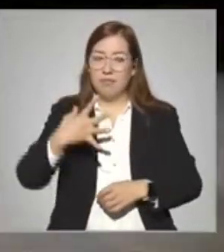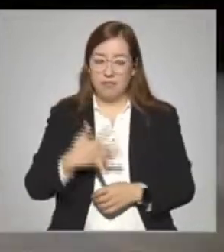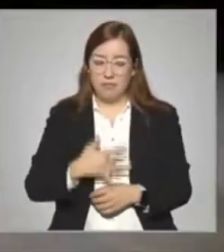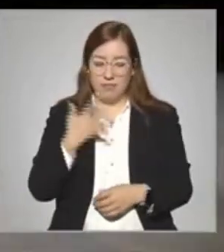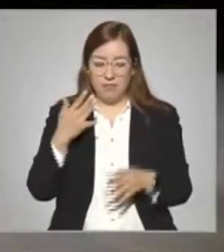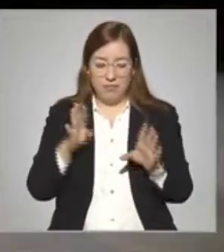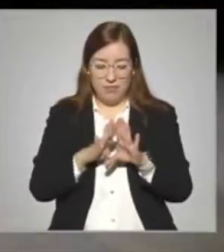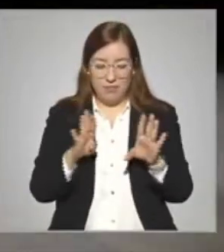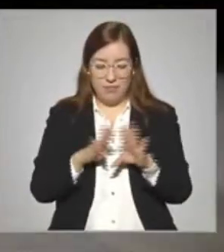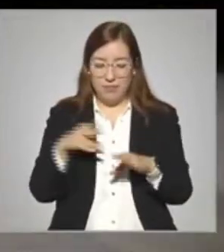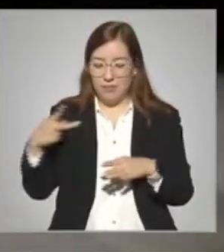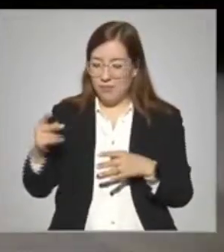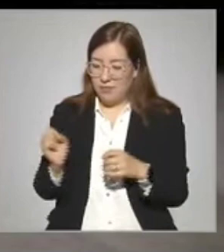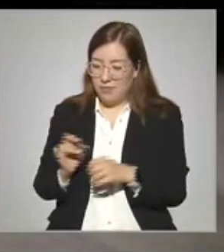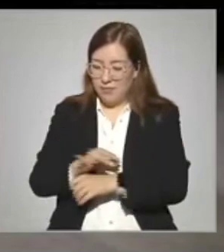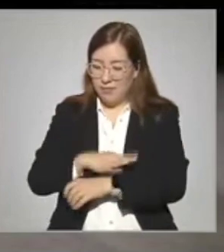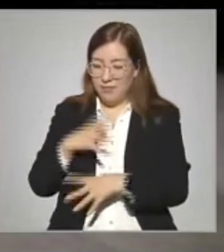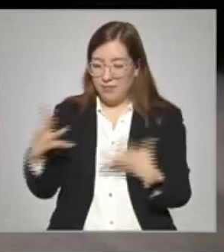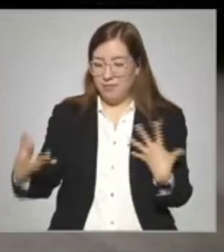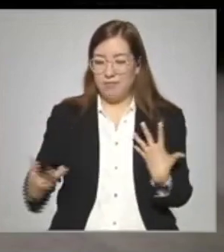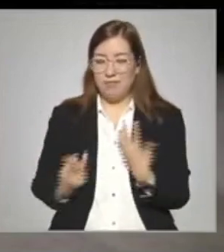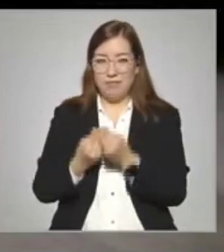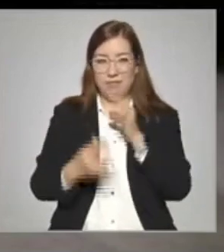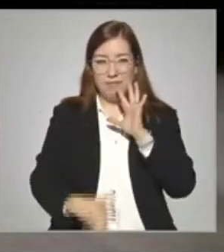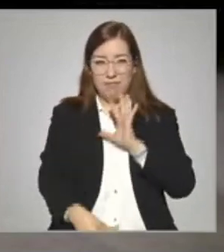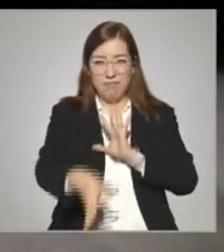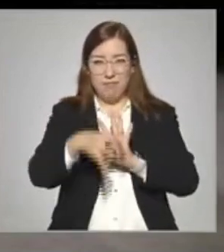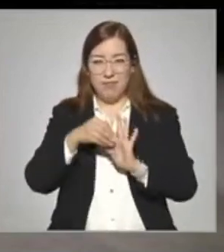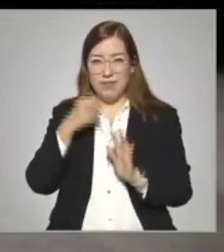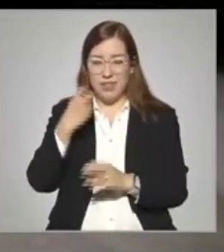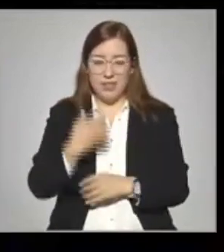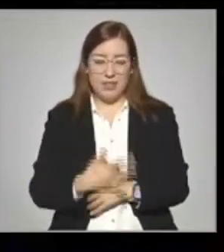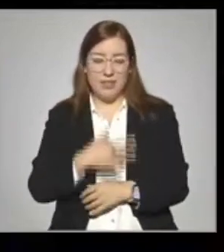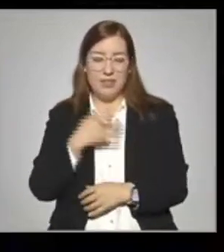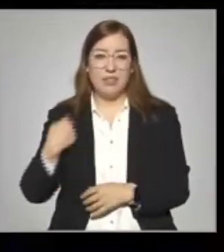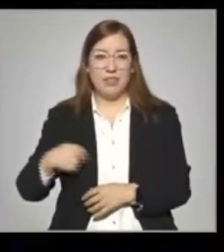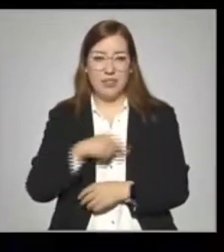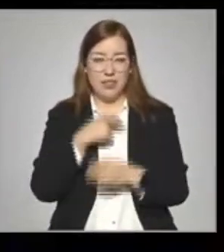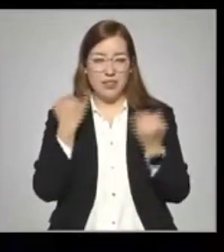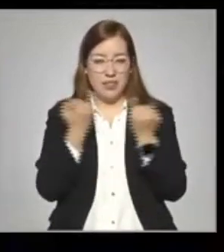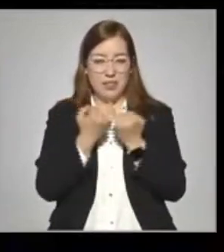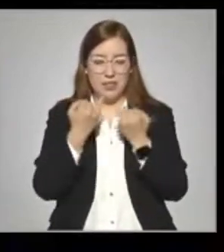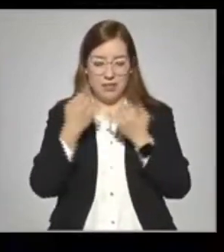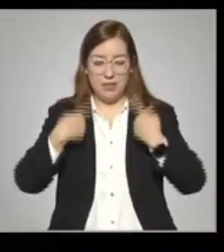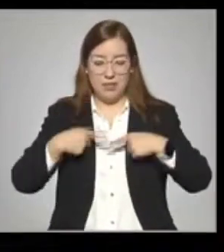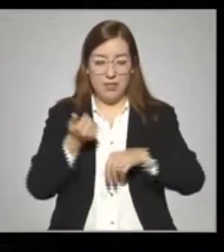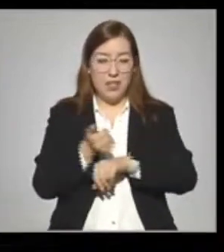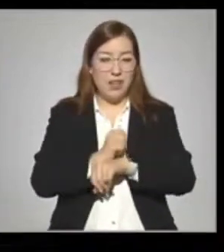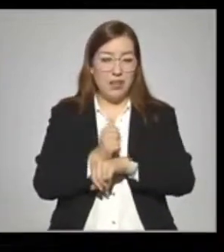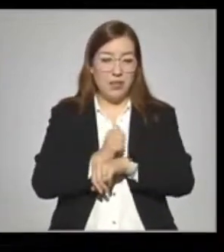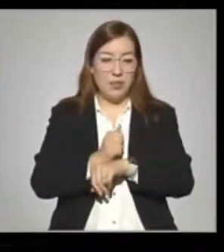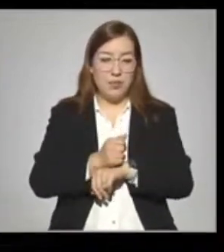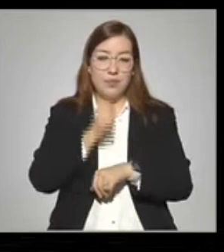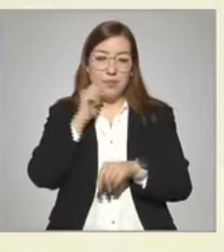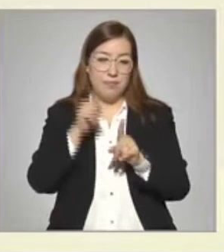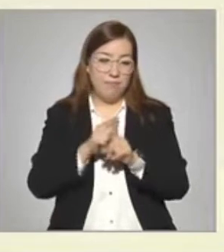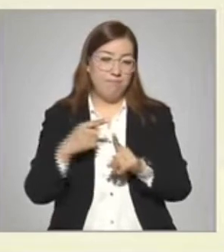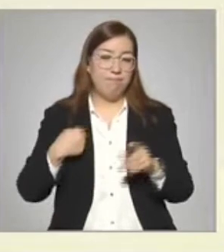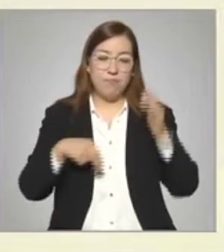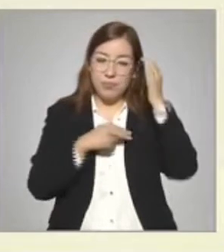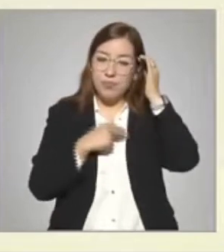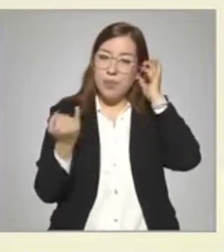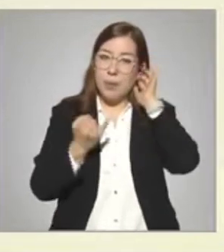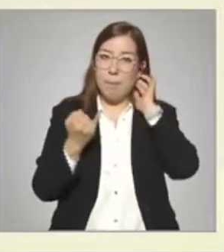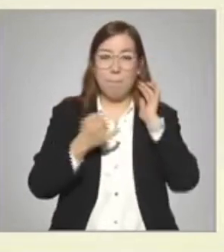sorpresa, sientes su alegría. Entonces eso nos alimenta a nosotros como actores en escena y del mismo modo nosotros